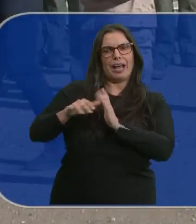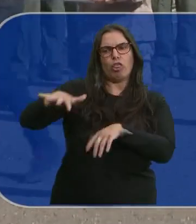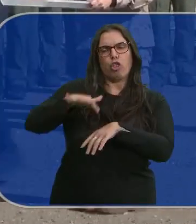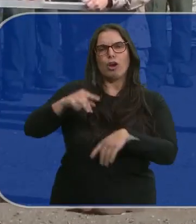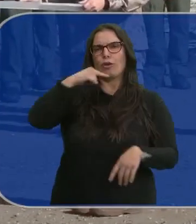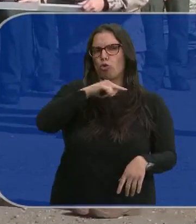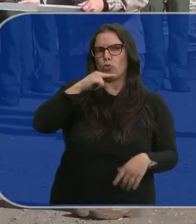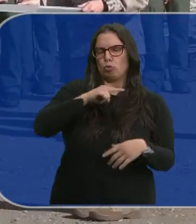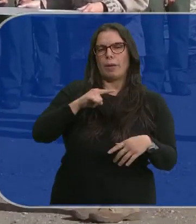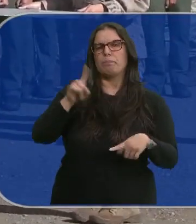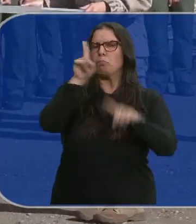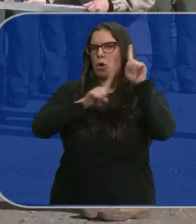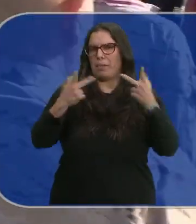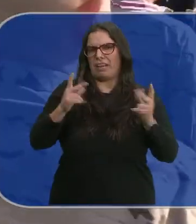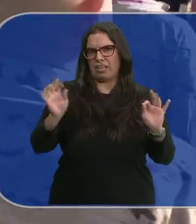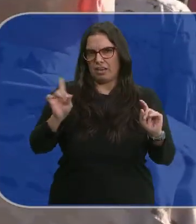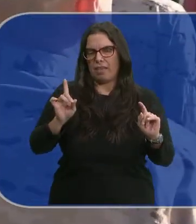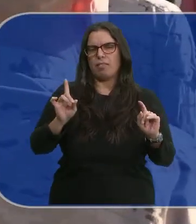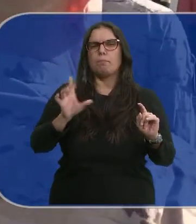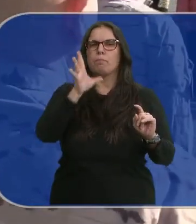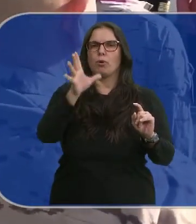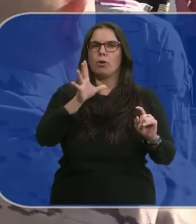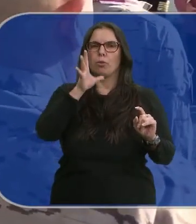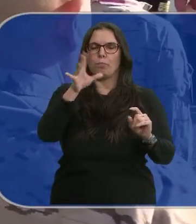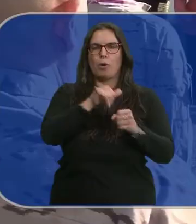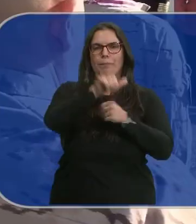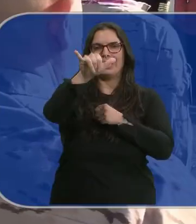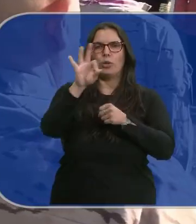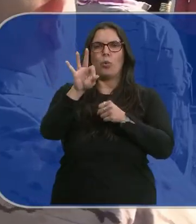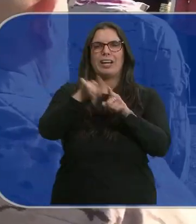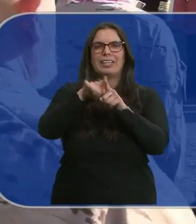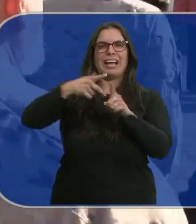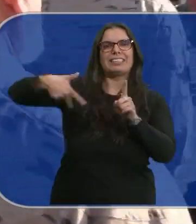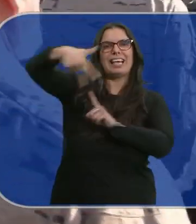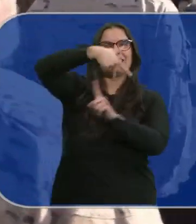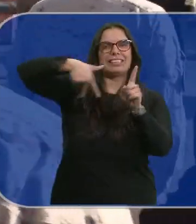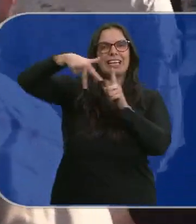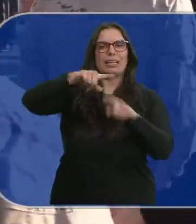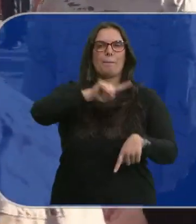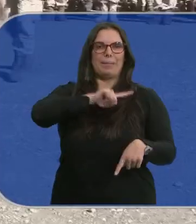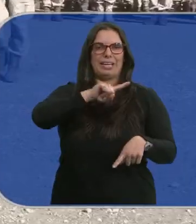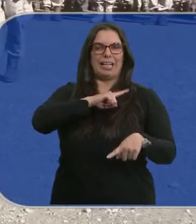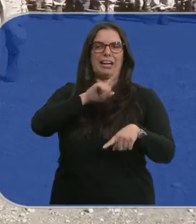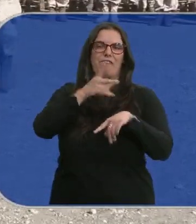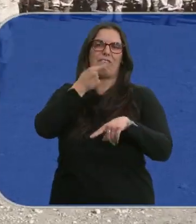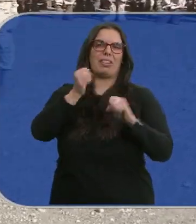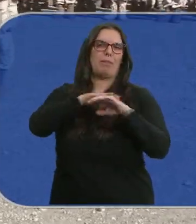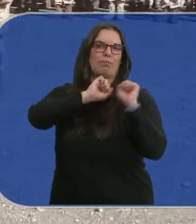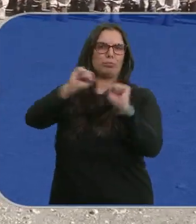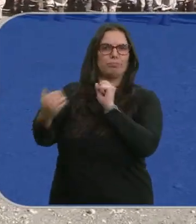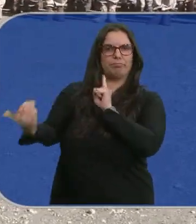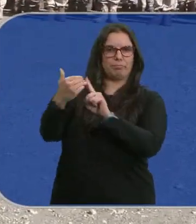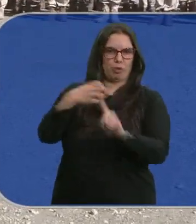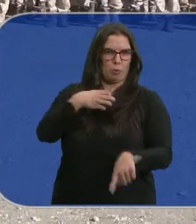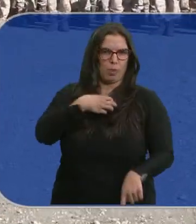Kaliningrado. No ha supuesto ninguna incidencia, ya que el avión opera con señal satélite militar menos vulnerable a este tipo de interferencias.